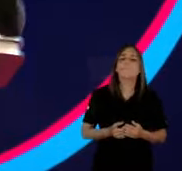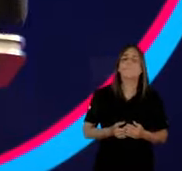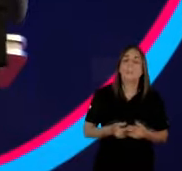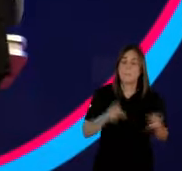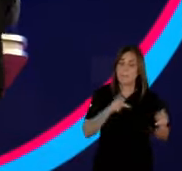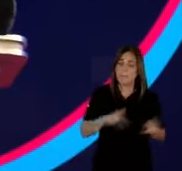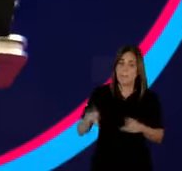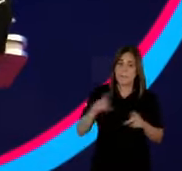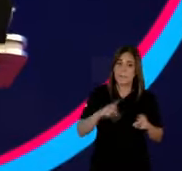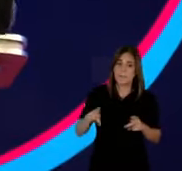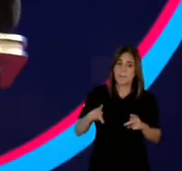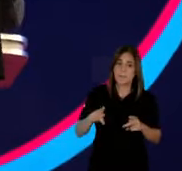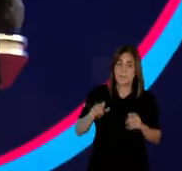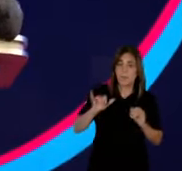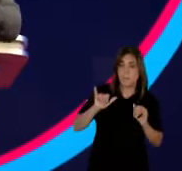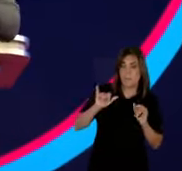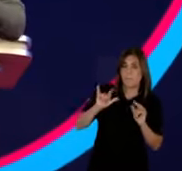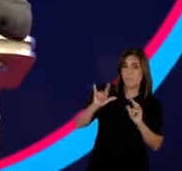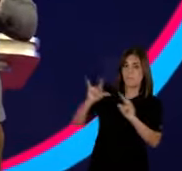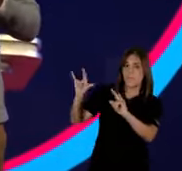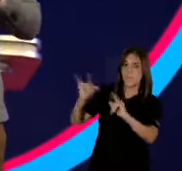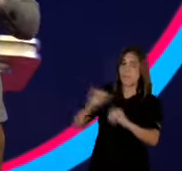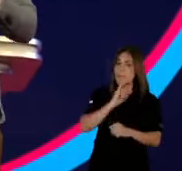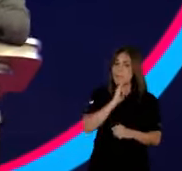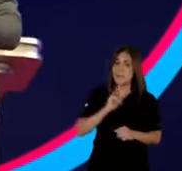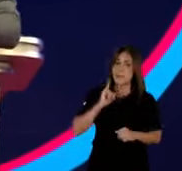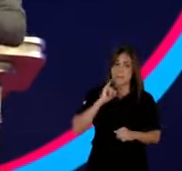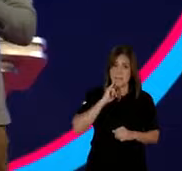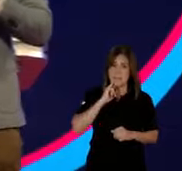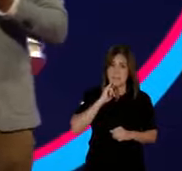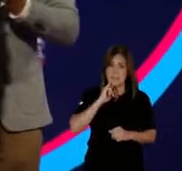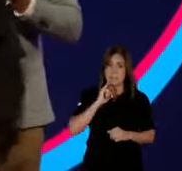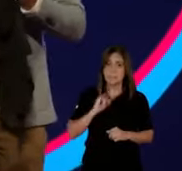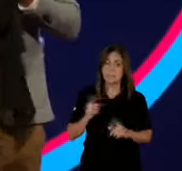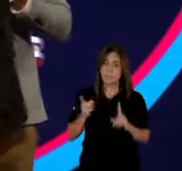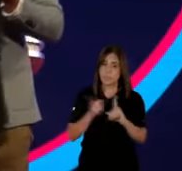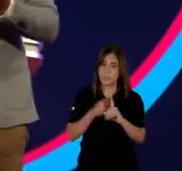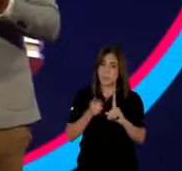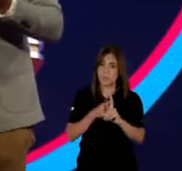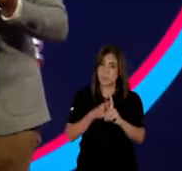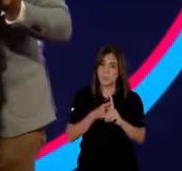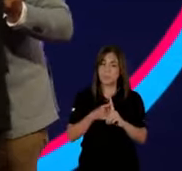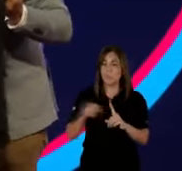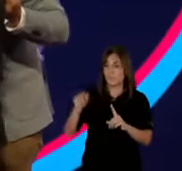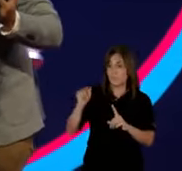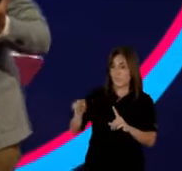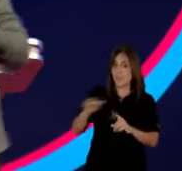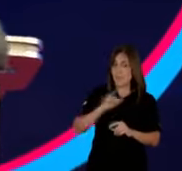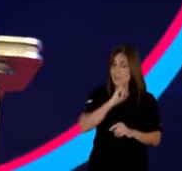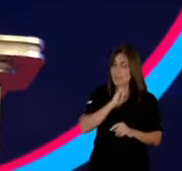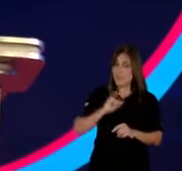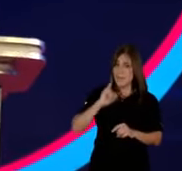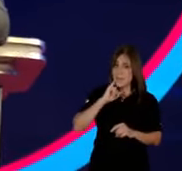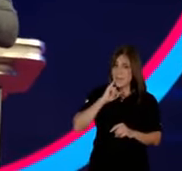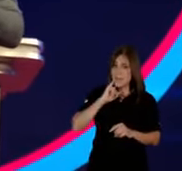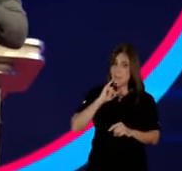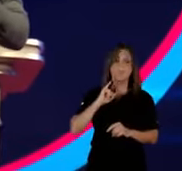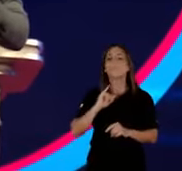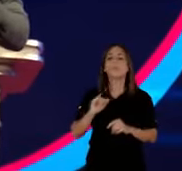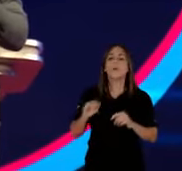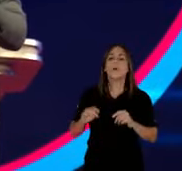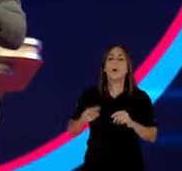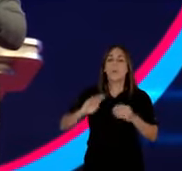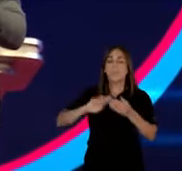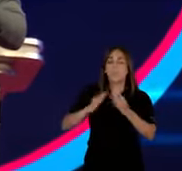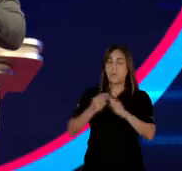es el vecindario de Jesús. Número dos, cuando usted pone el primer paso en fe, que